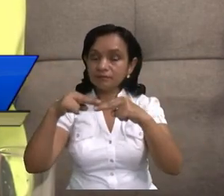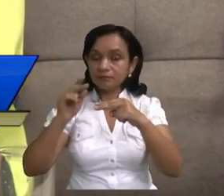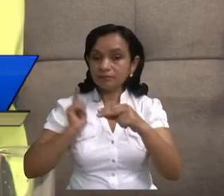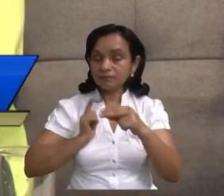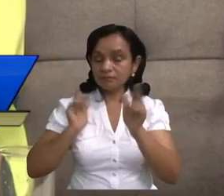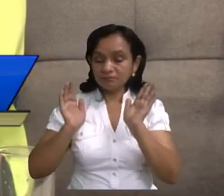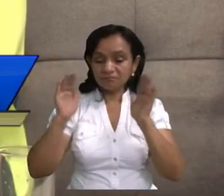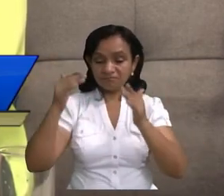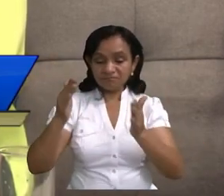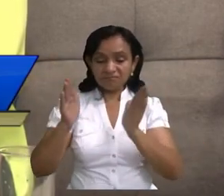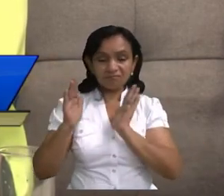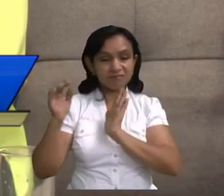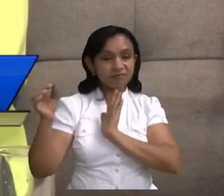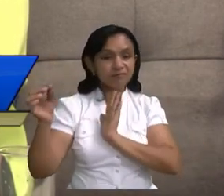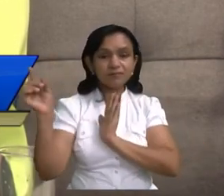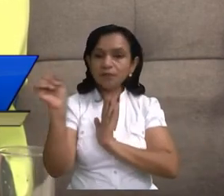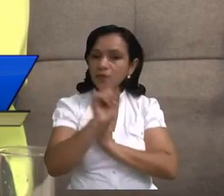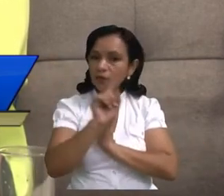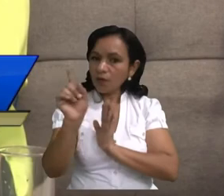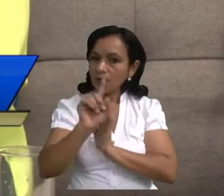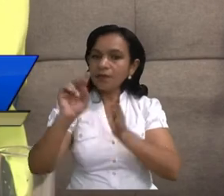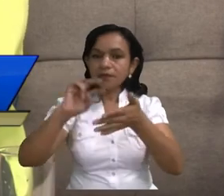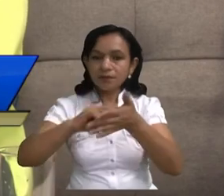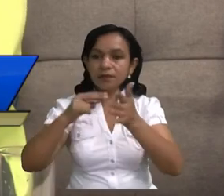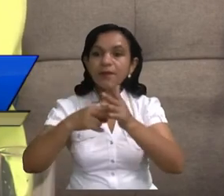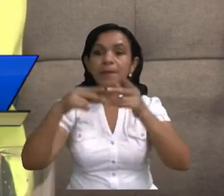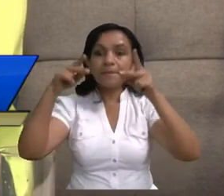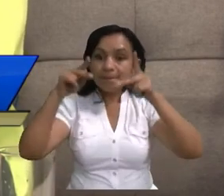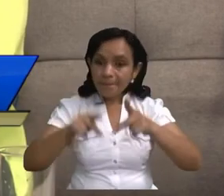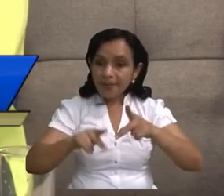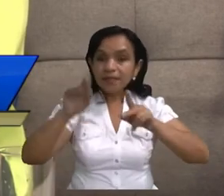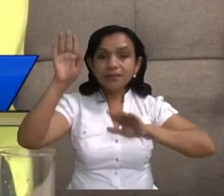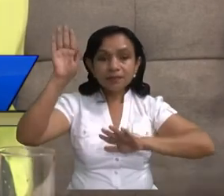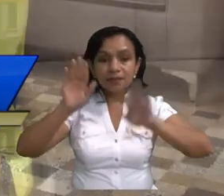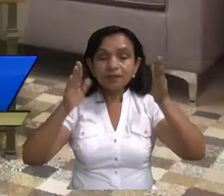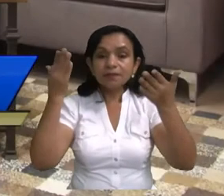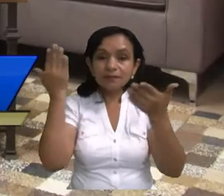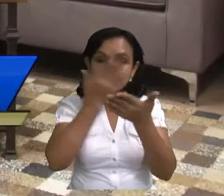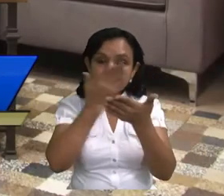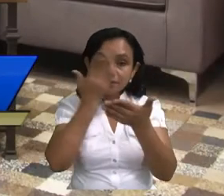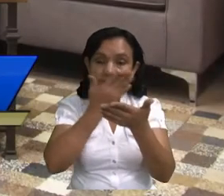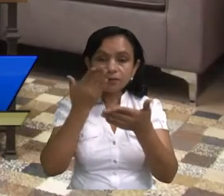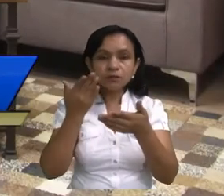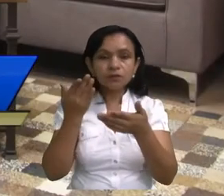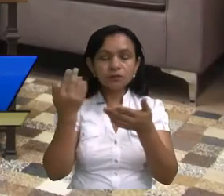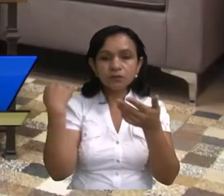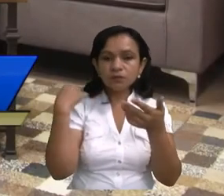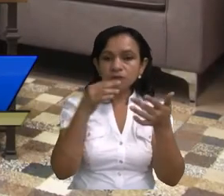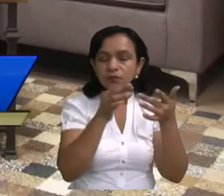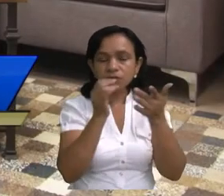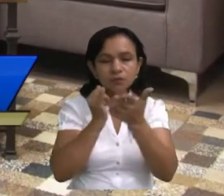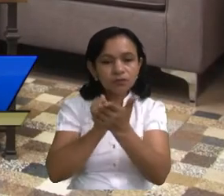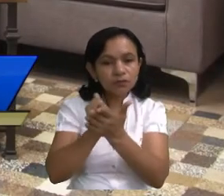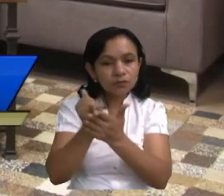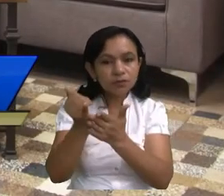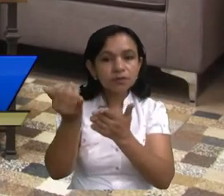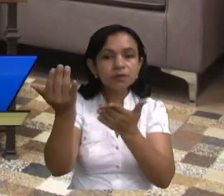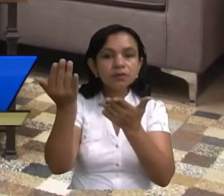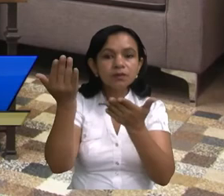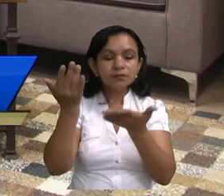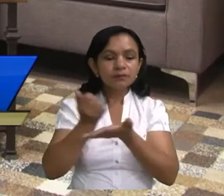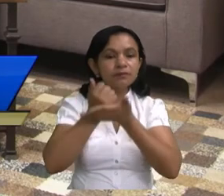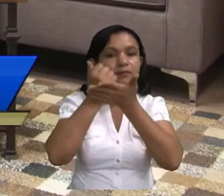título de doctor, se trata que los participantes se den cuenta de que estar en un doctorado es para investigar, es para